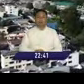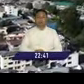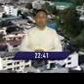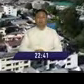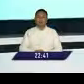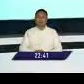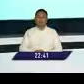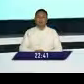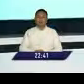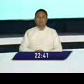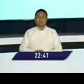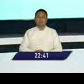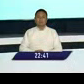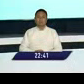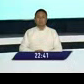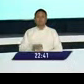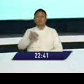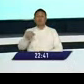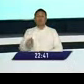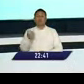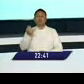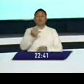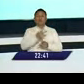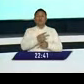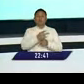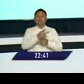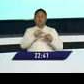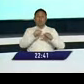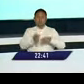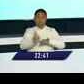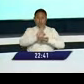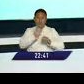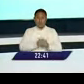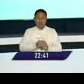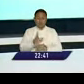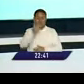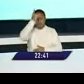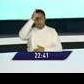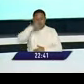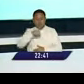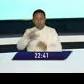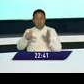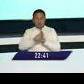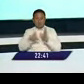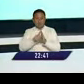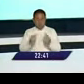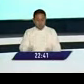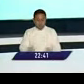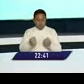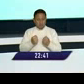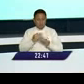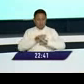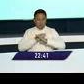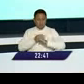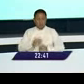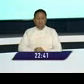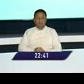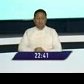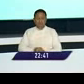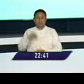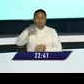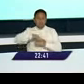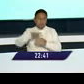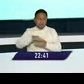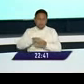Vintimilla. Este jueves, el Pleno de la Asamblea Nacional decide sobre la ley de uso legítimo de la fuerza. De no alcanzar